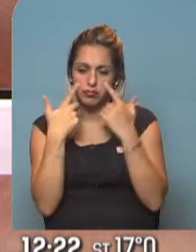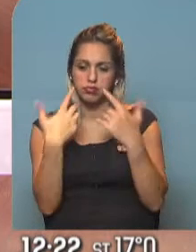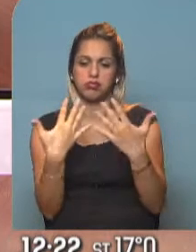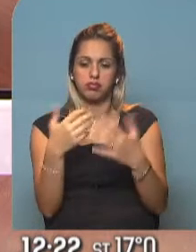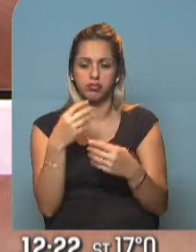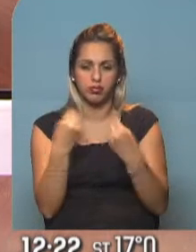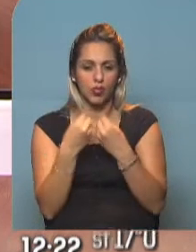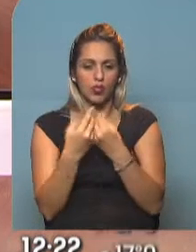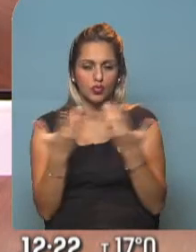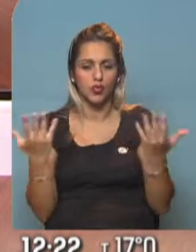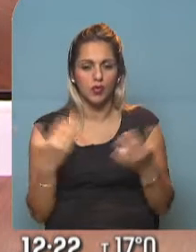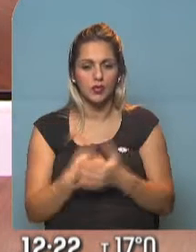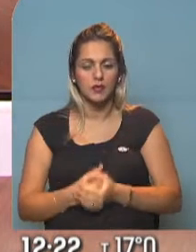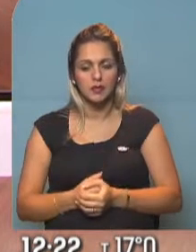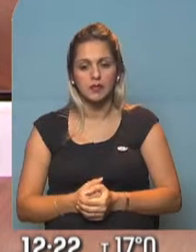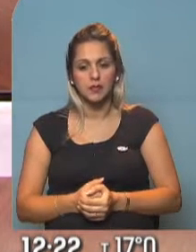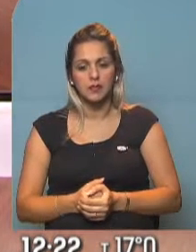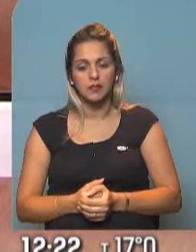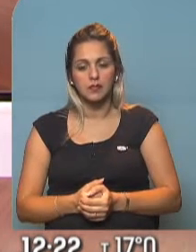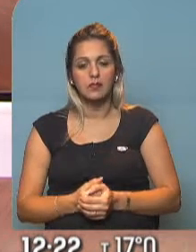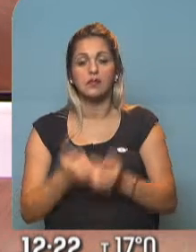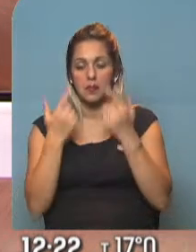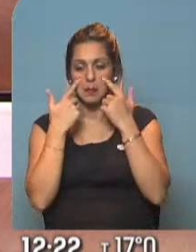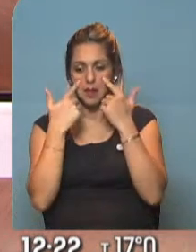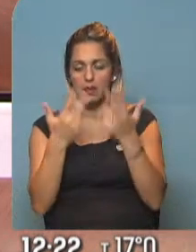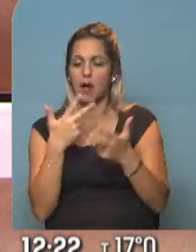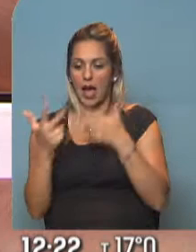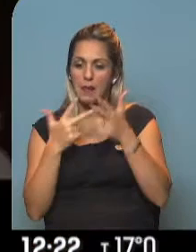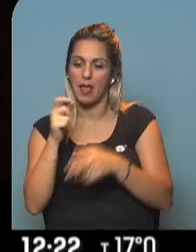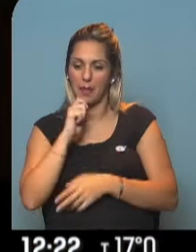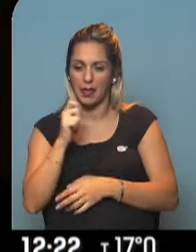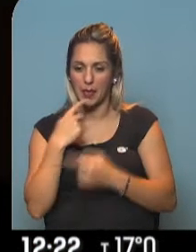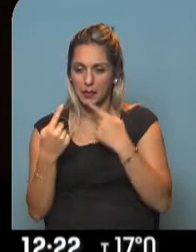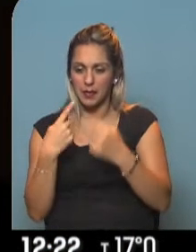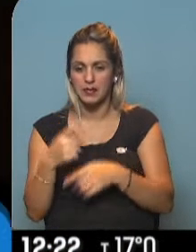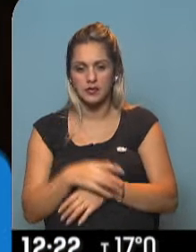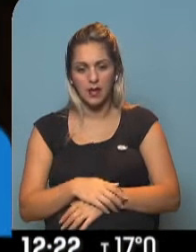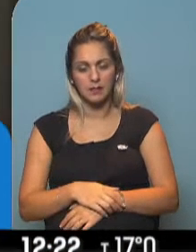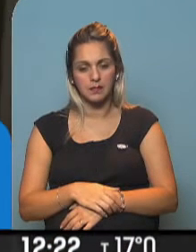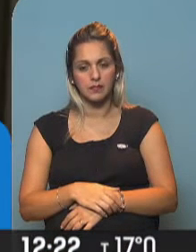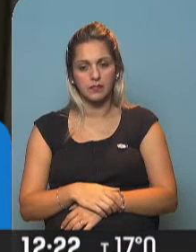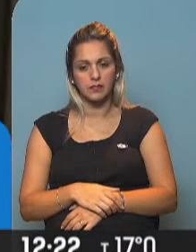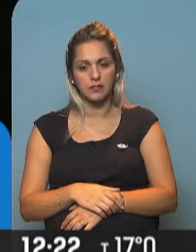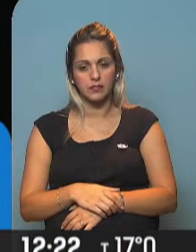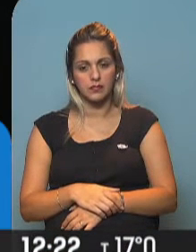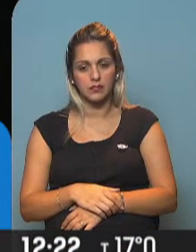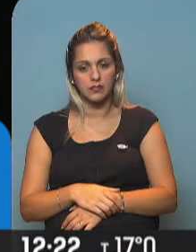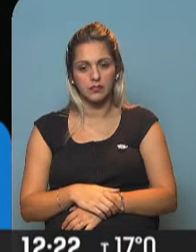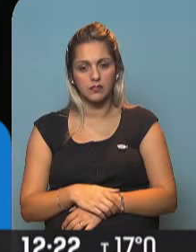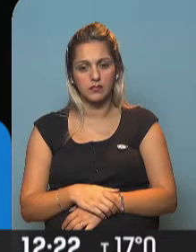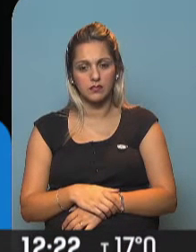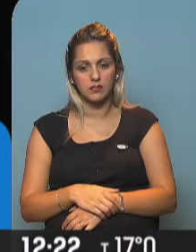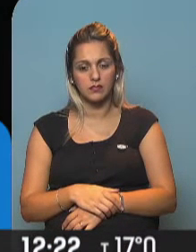Salles, Mercedes de Santis y Carla Peterson, con quien tuvimos oportunidad de hablar. Soy un buen tipo, Susi. Sos la persona más buena que